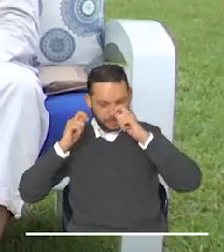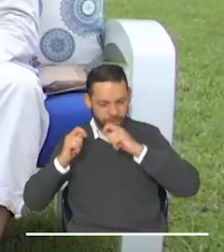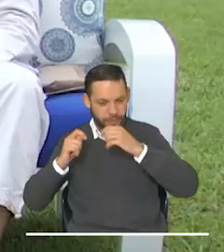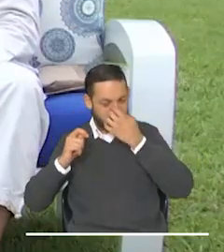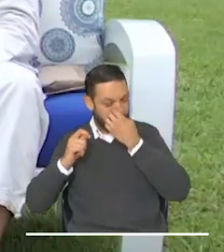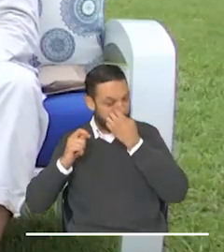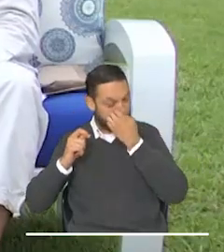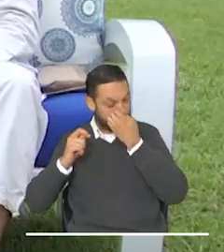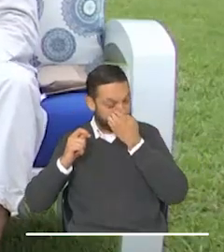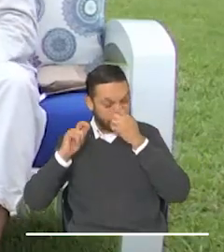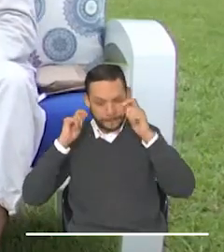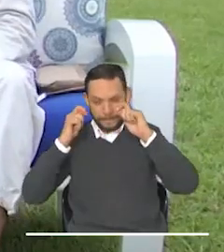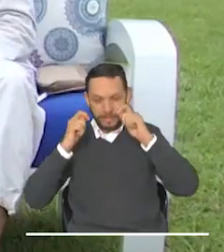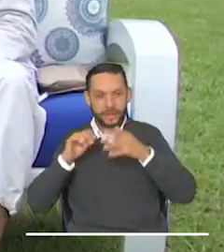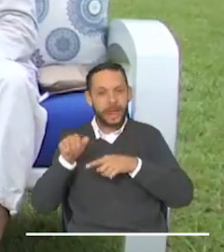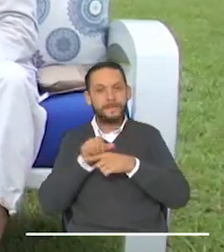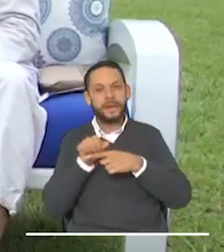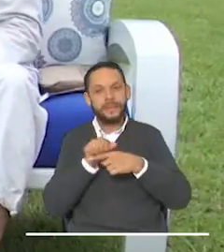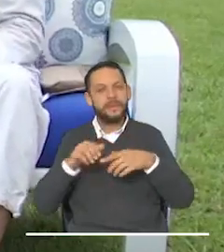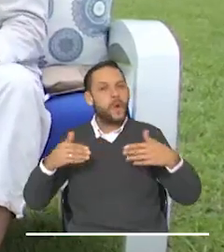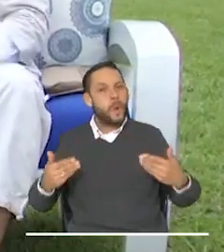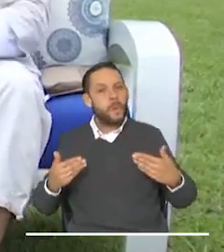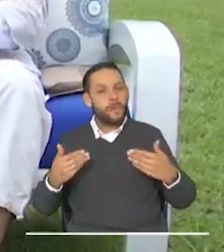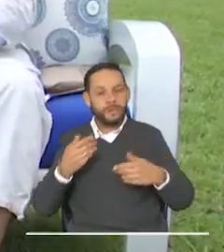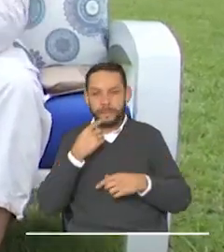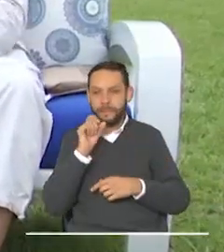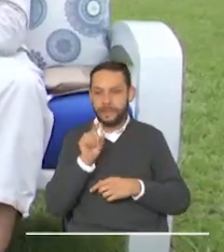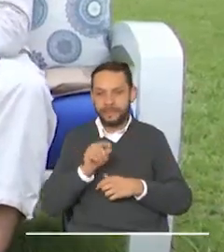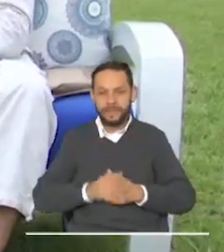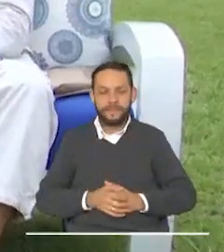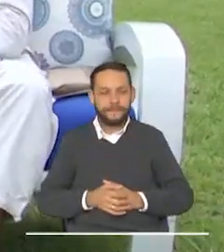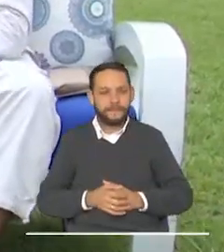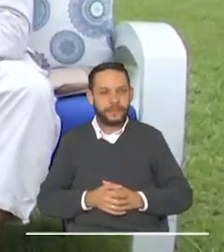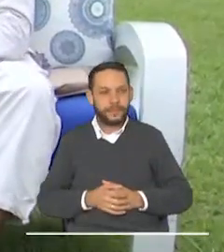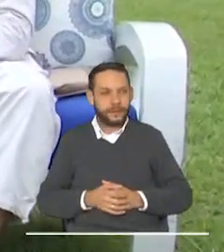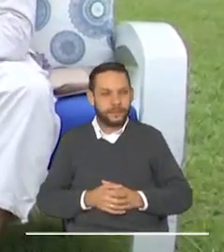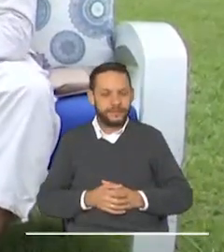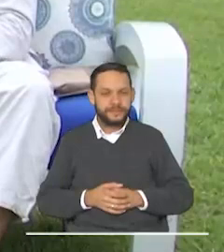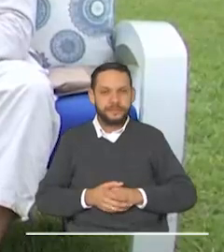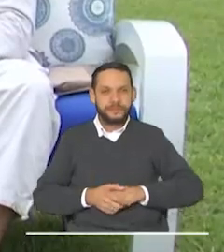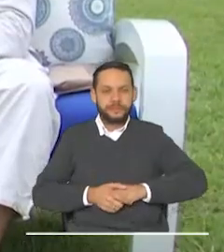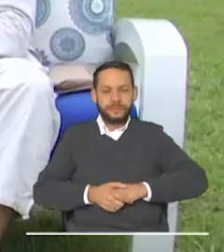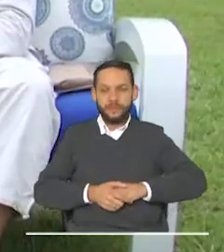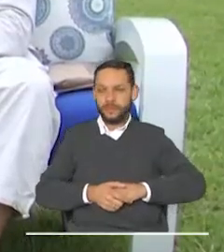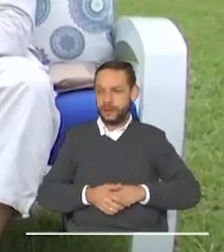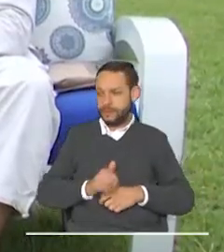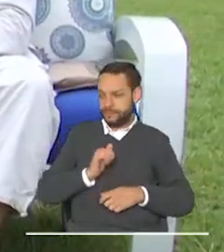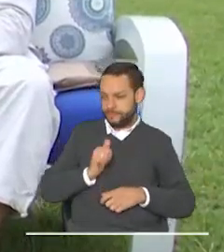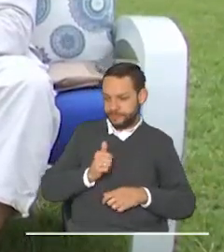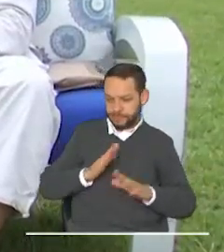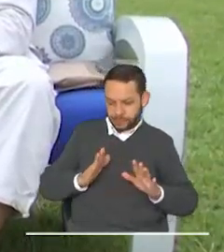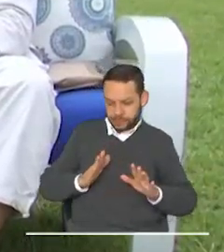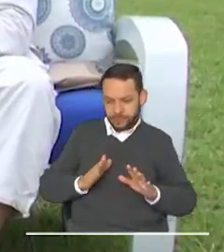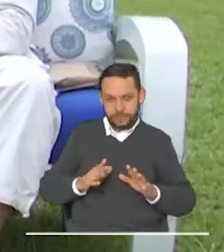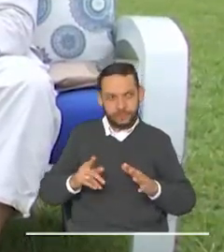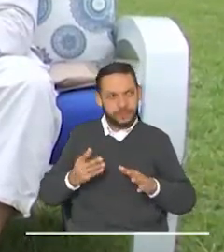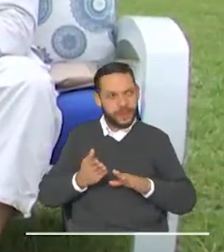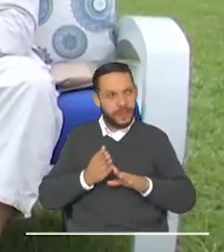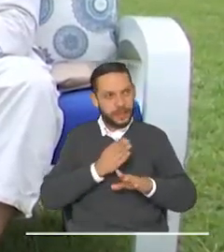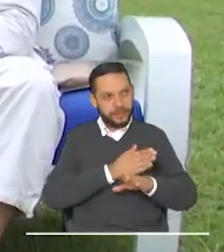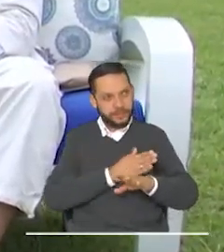de siete días Jorge Mira una una uno de los requisitos para